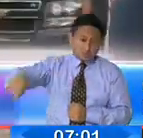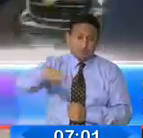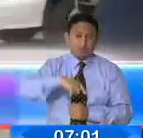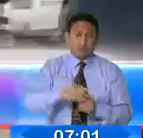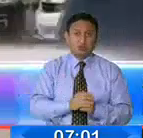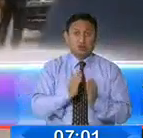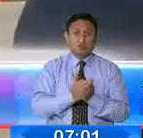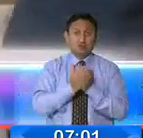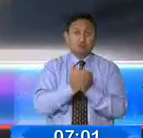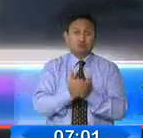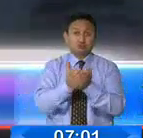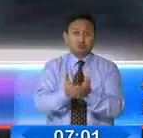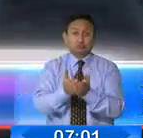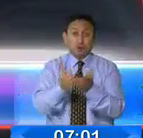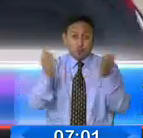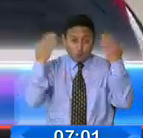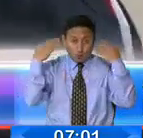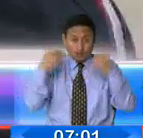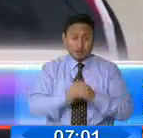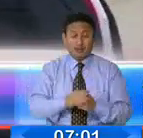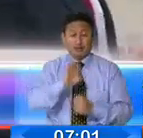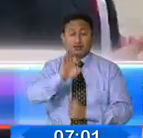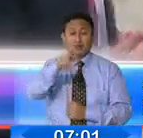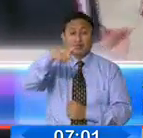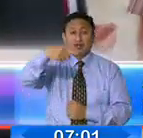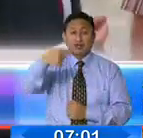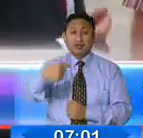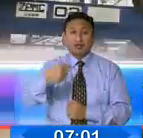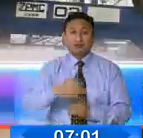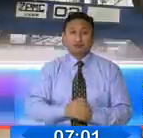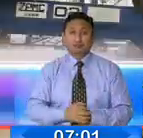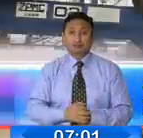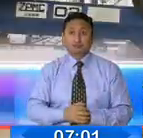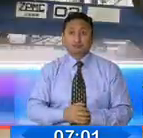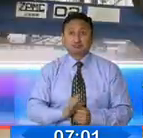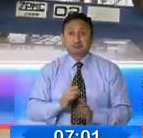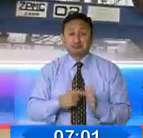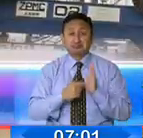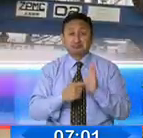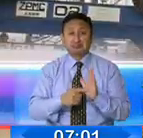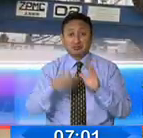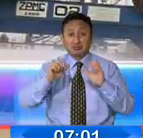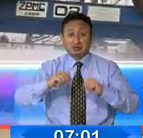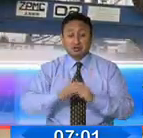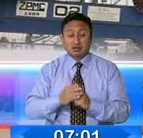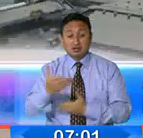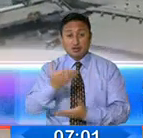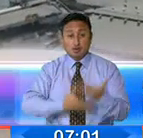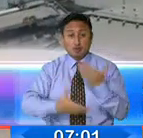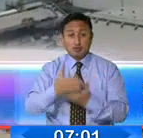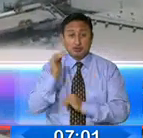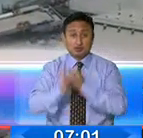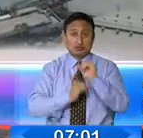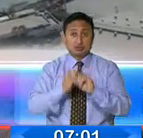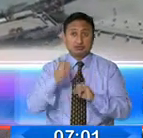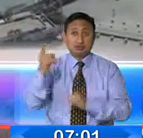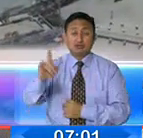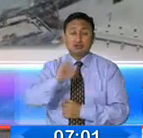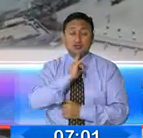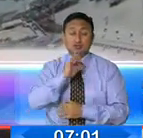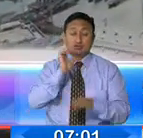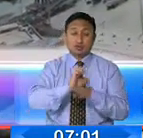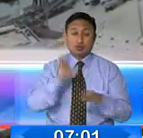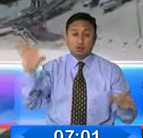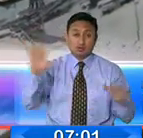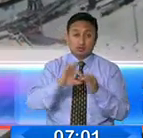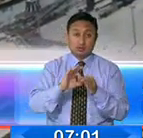terminal portuario de Guayaquil, TPG, situado en la isla Trinitaria, y resaltó el fortalecimiento del comercio exterior entre ese país del norte y